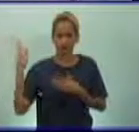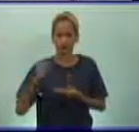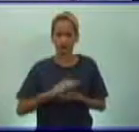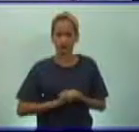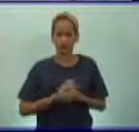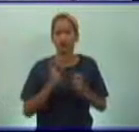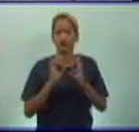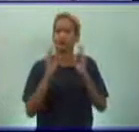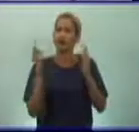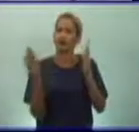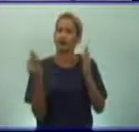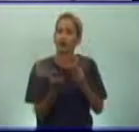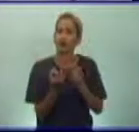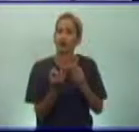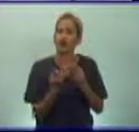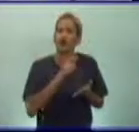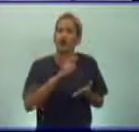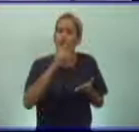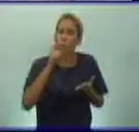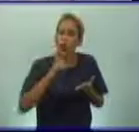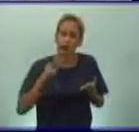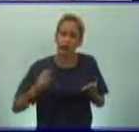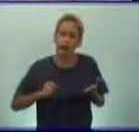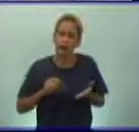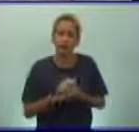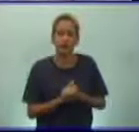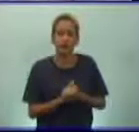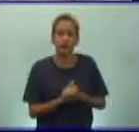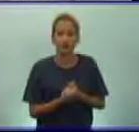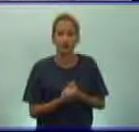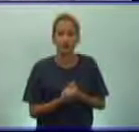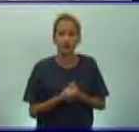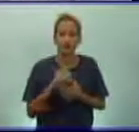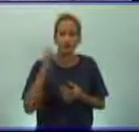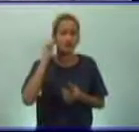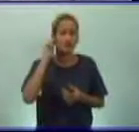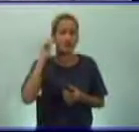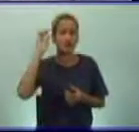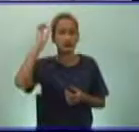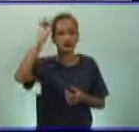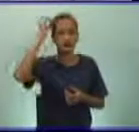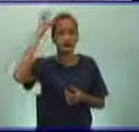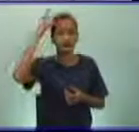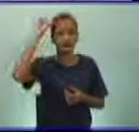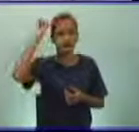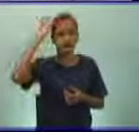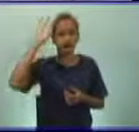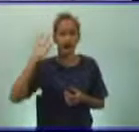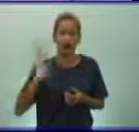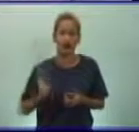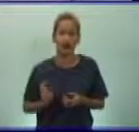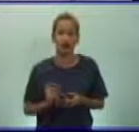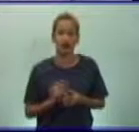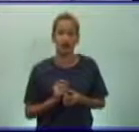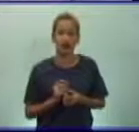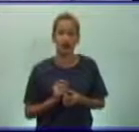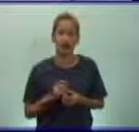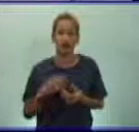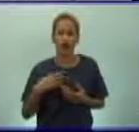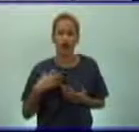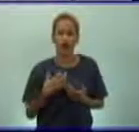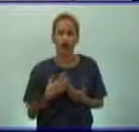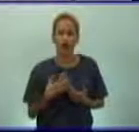Familiares, por favor, vayan copiándolo. Celia Sánchez Manduley. Hay figuras de la historia de los